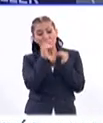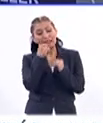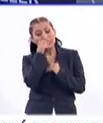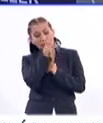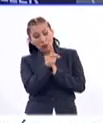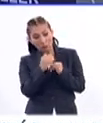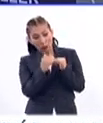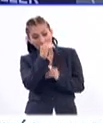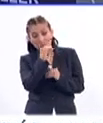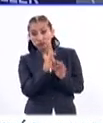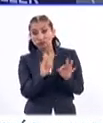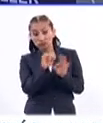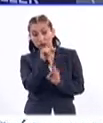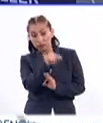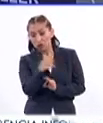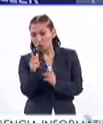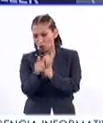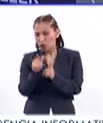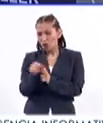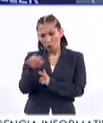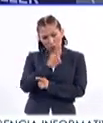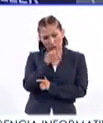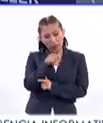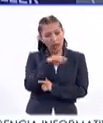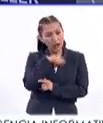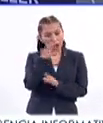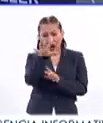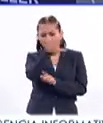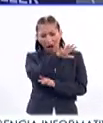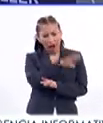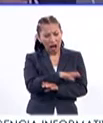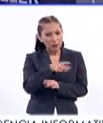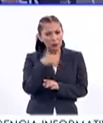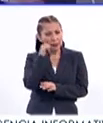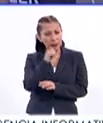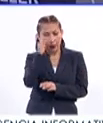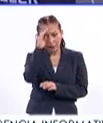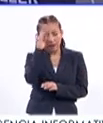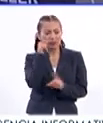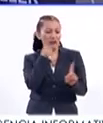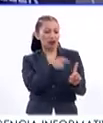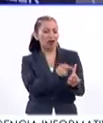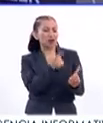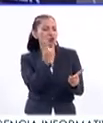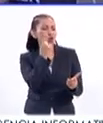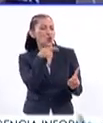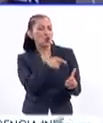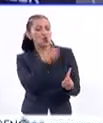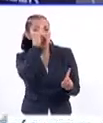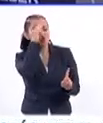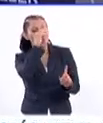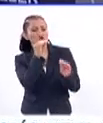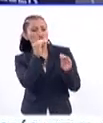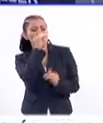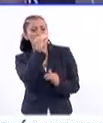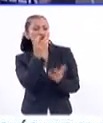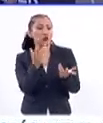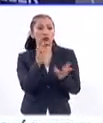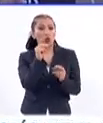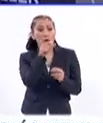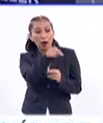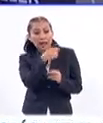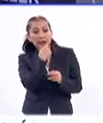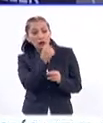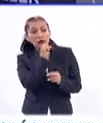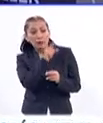niño que destaca significativamente de su grupo, que puede hacerlo en muchas áreas, porque normalmente pensamos en un cociente intelectual, no, pero